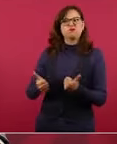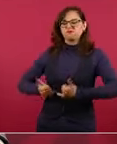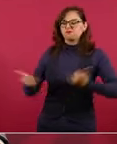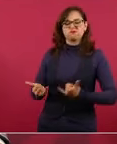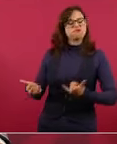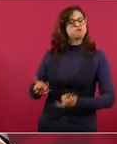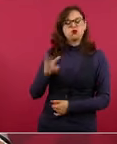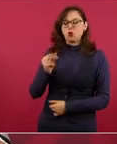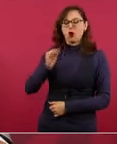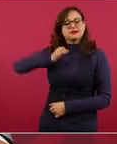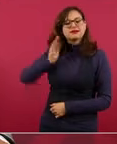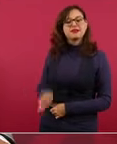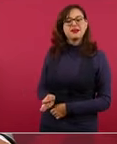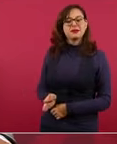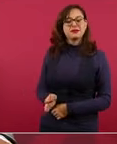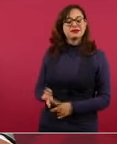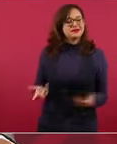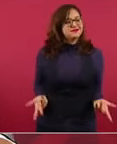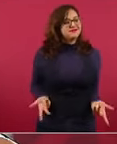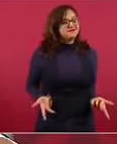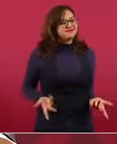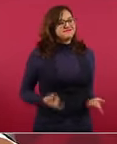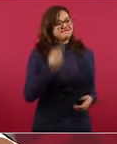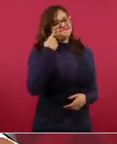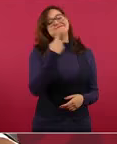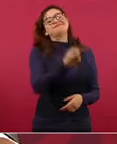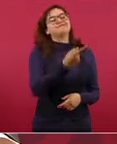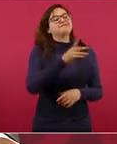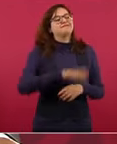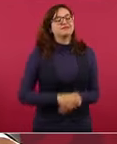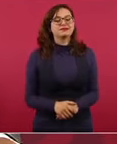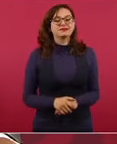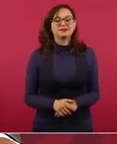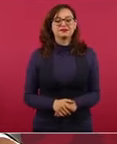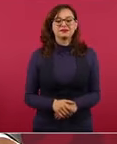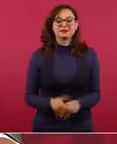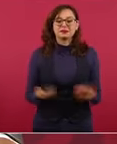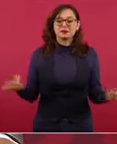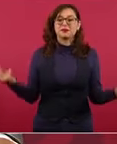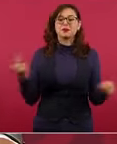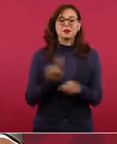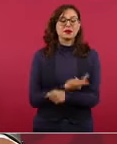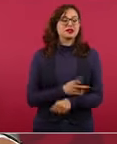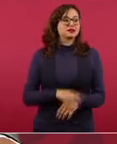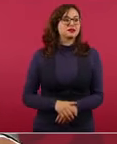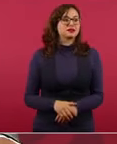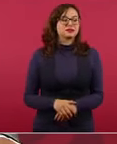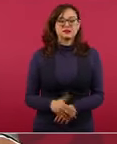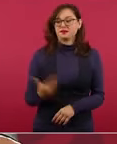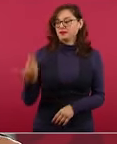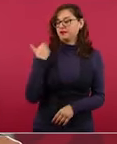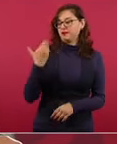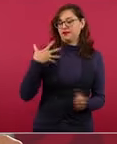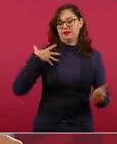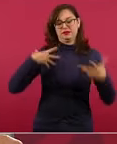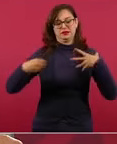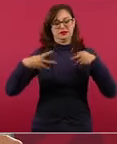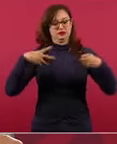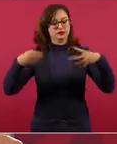evidente dispersan recursos después de la pandemia como nunca